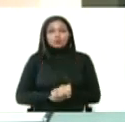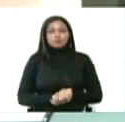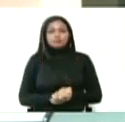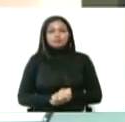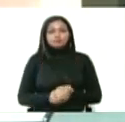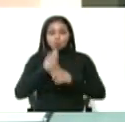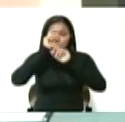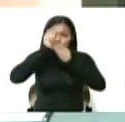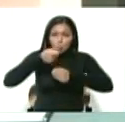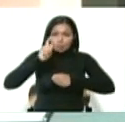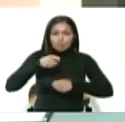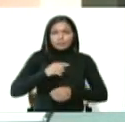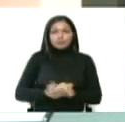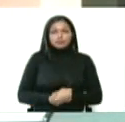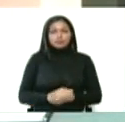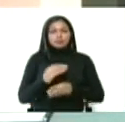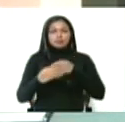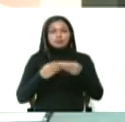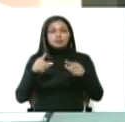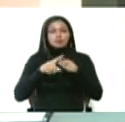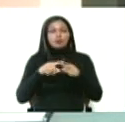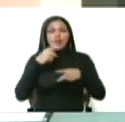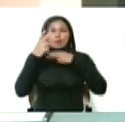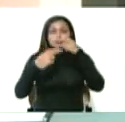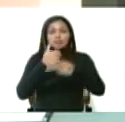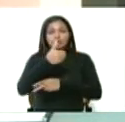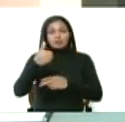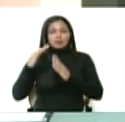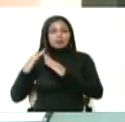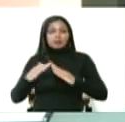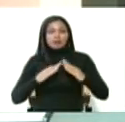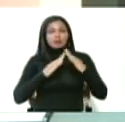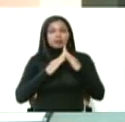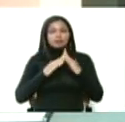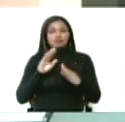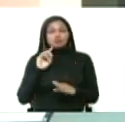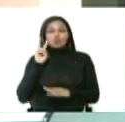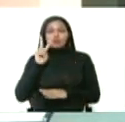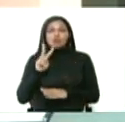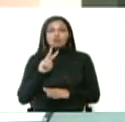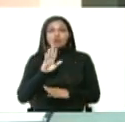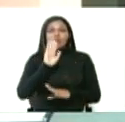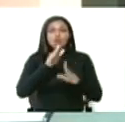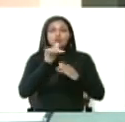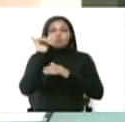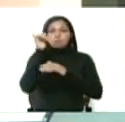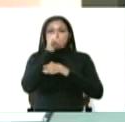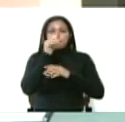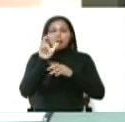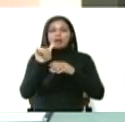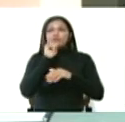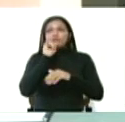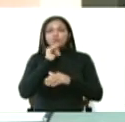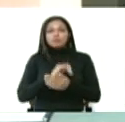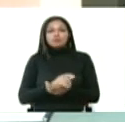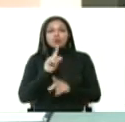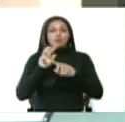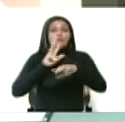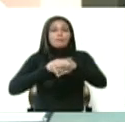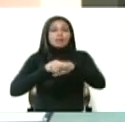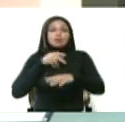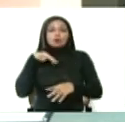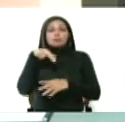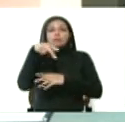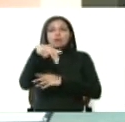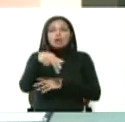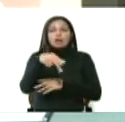reconozca. Hacer el reportaje de las visitas casa por casa. Yo apenas he visto tomas en los noticieros de unos médicos